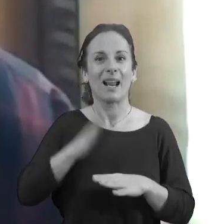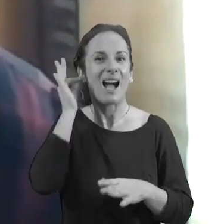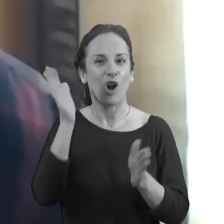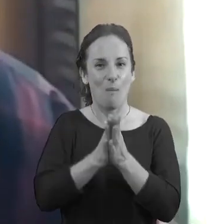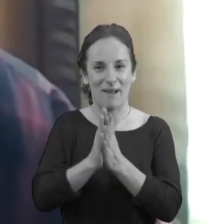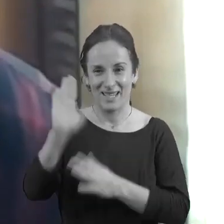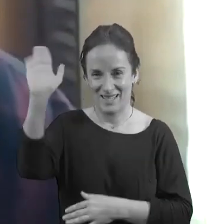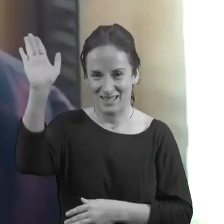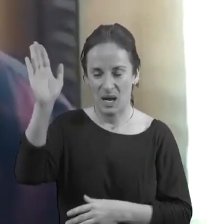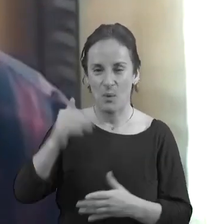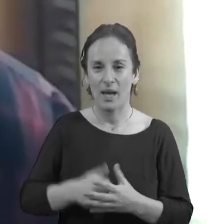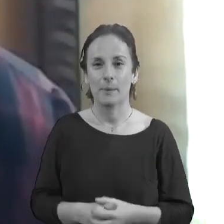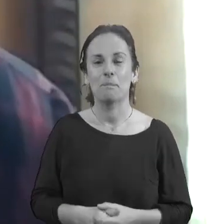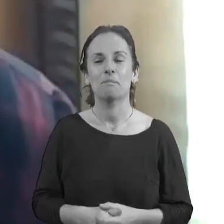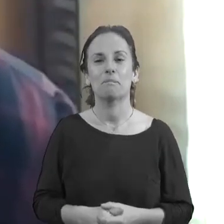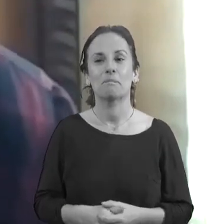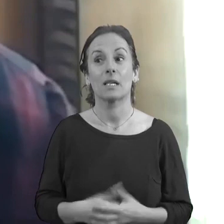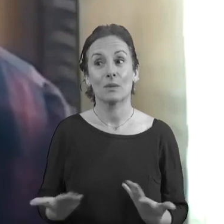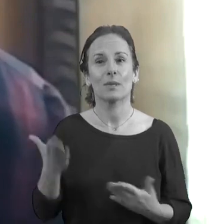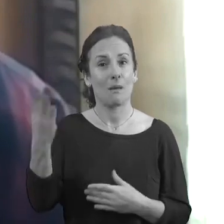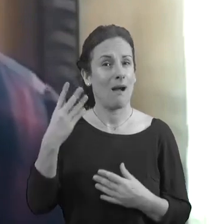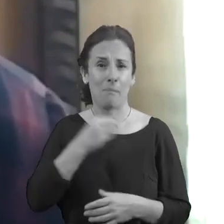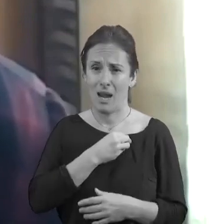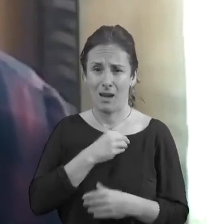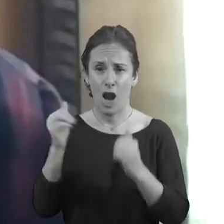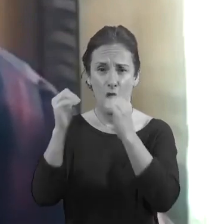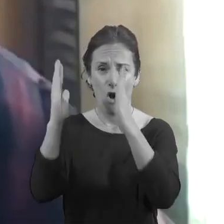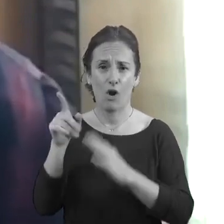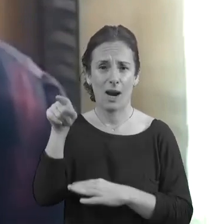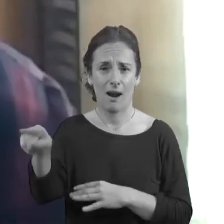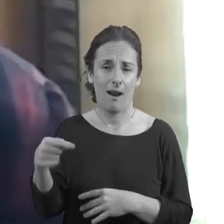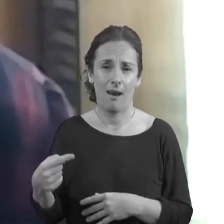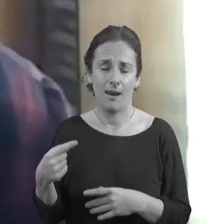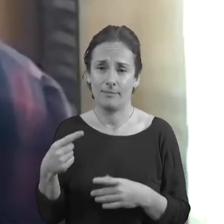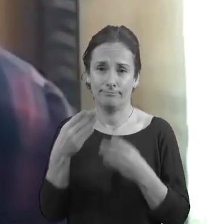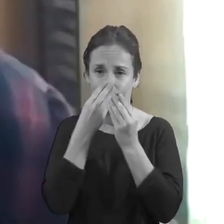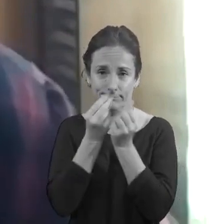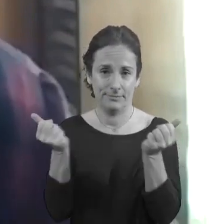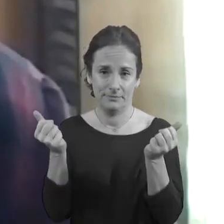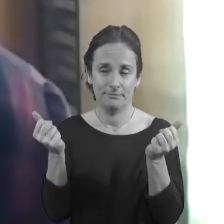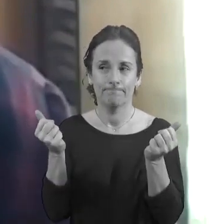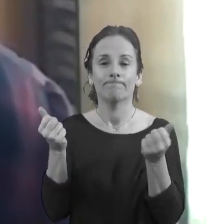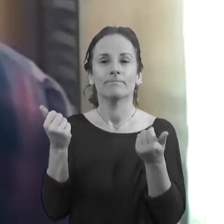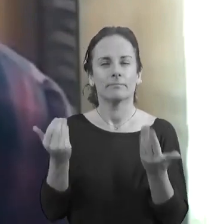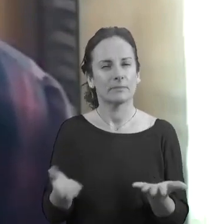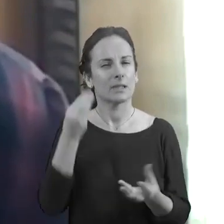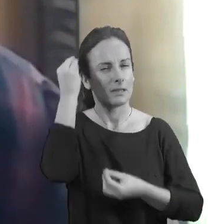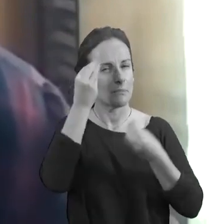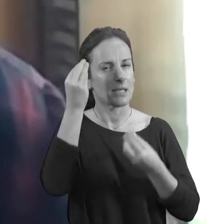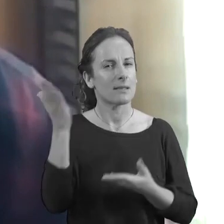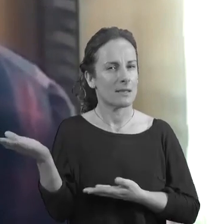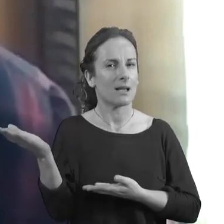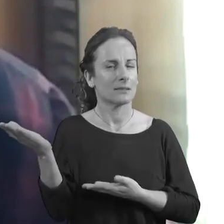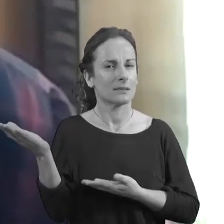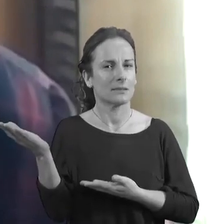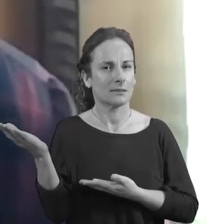Y creo que un lugar como Oficios Terrestres, que es una pena que se haya perdido, nos plantea también muchas cuestiones a reflexionar aquí,